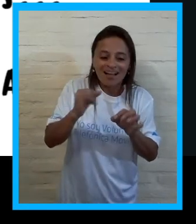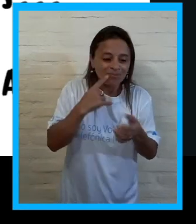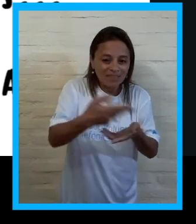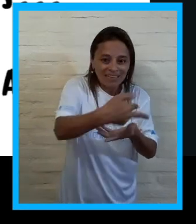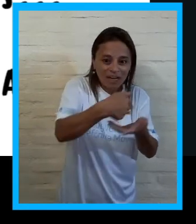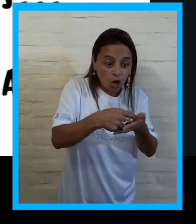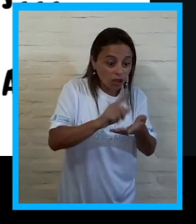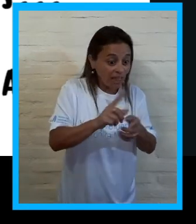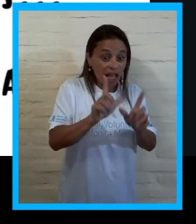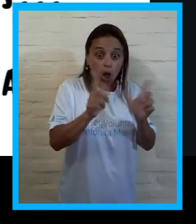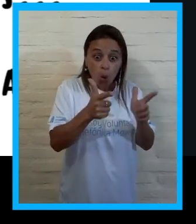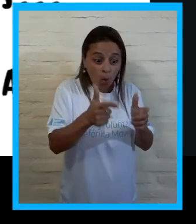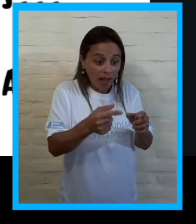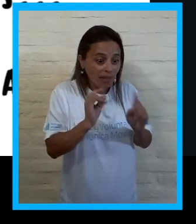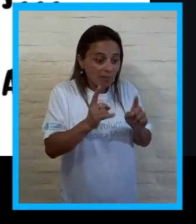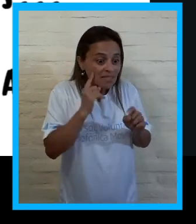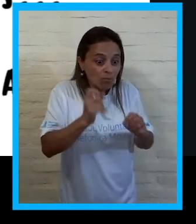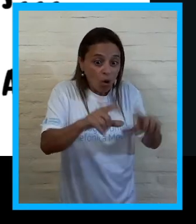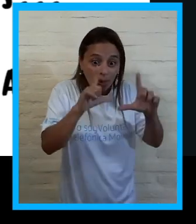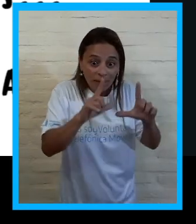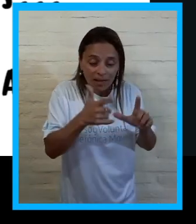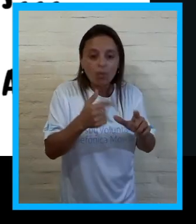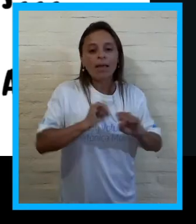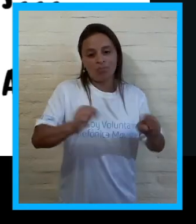no encuentras, puedes dibujarlas.